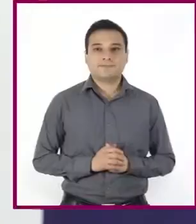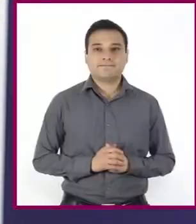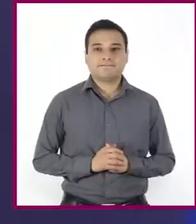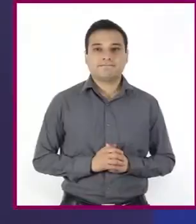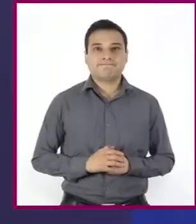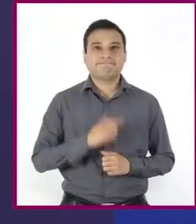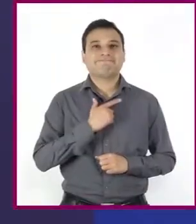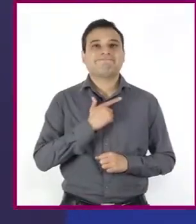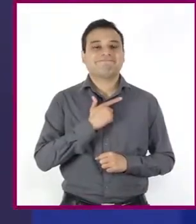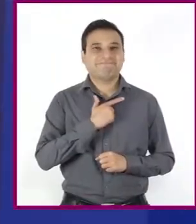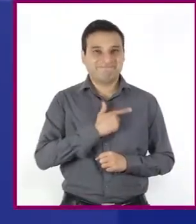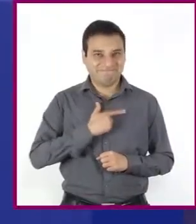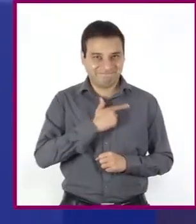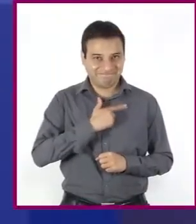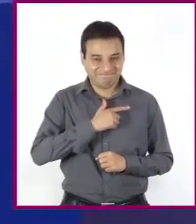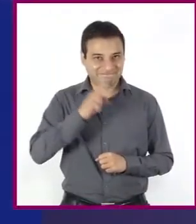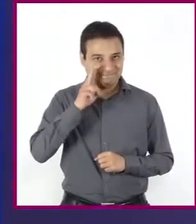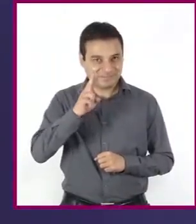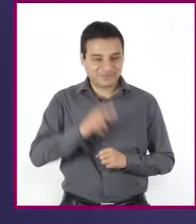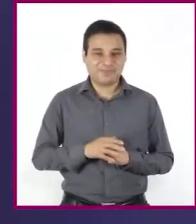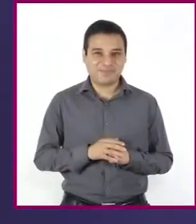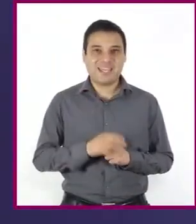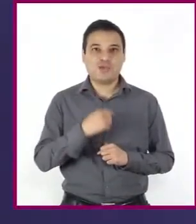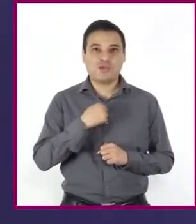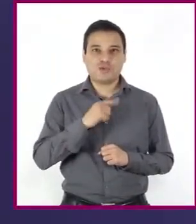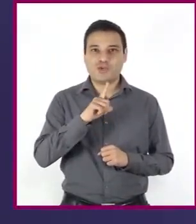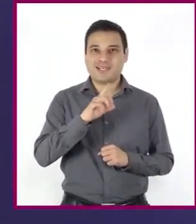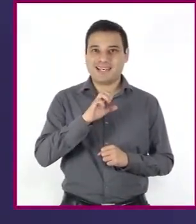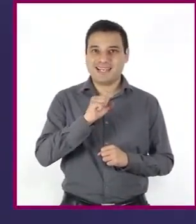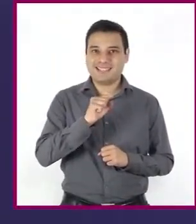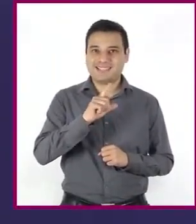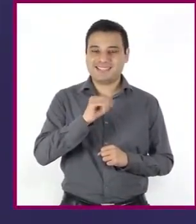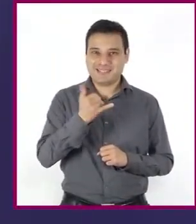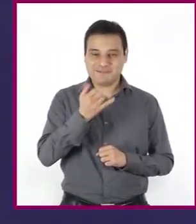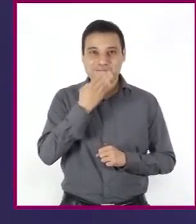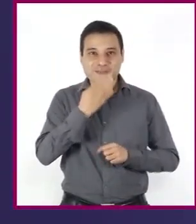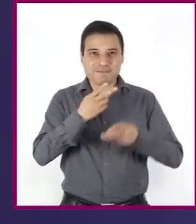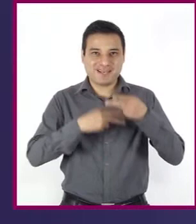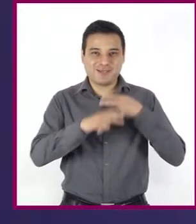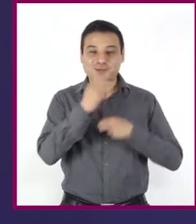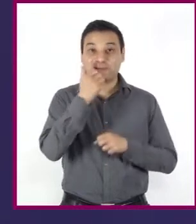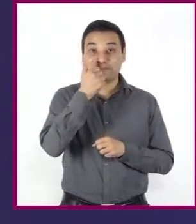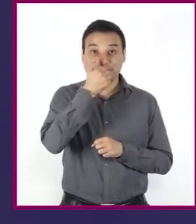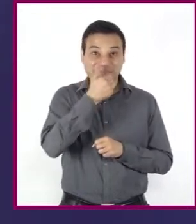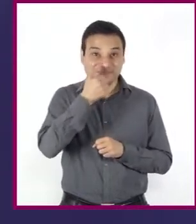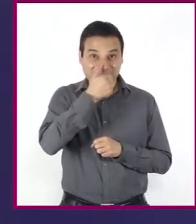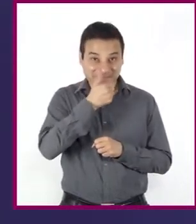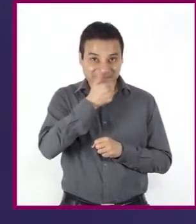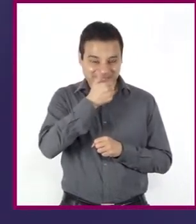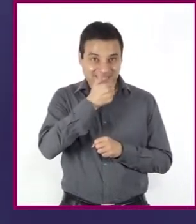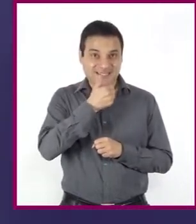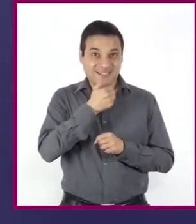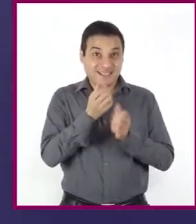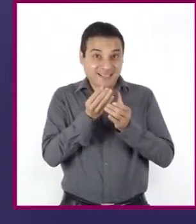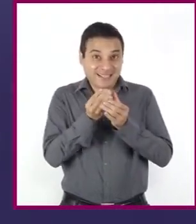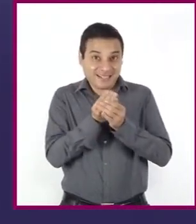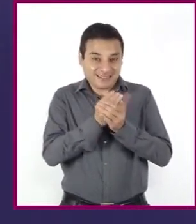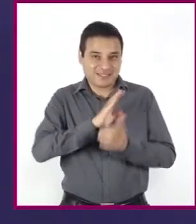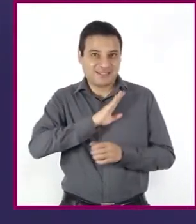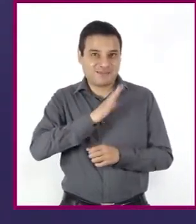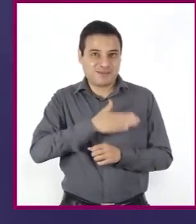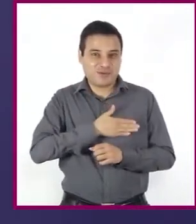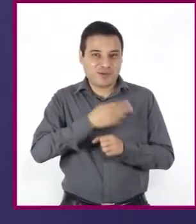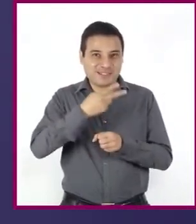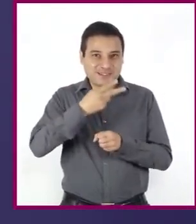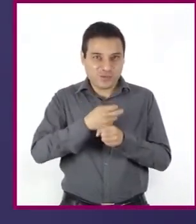Qué gusto estar aquí nuevamente. Yo soy Leslie Mendívil y les doy la bienvenida a las alumnas y alumnos de lengua materna de segundo